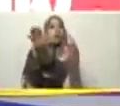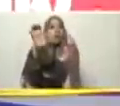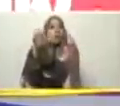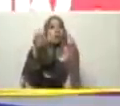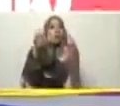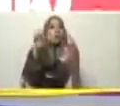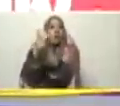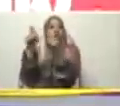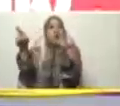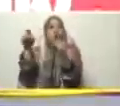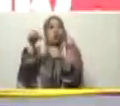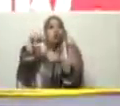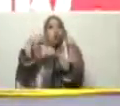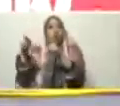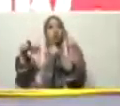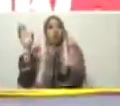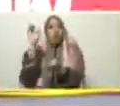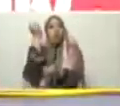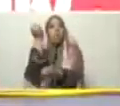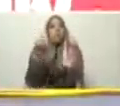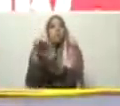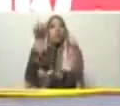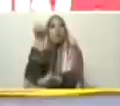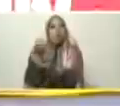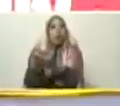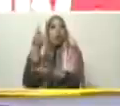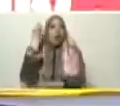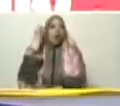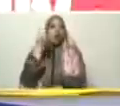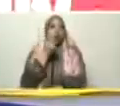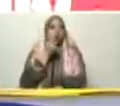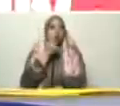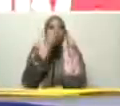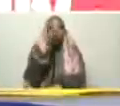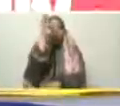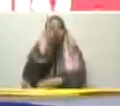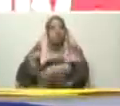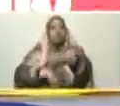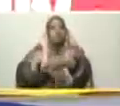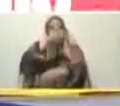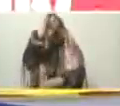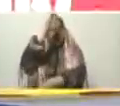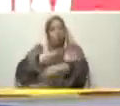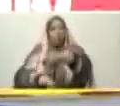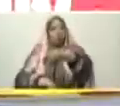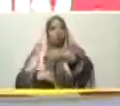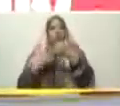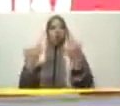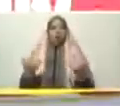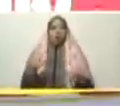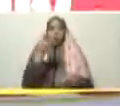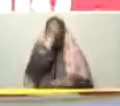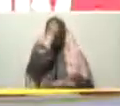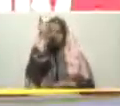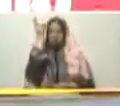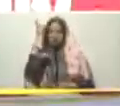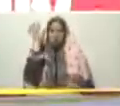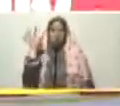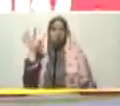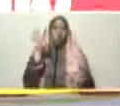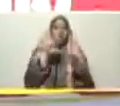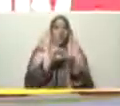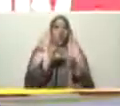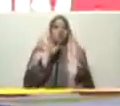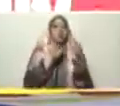sucre y monagas ahora lo estamos llevando más a lo que podría ser diosdado un enlace